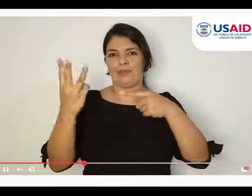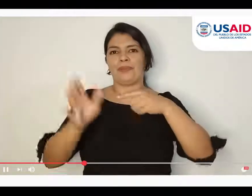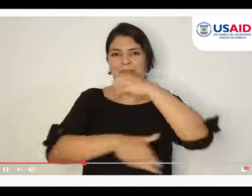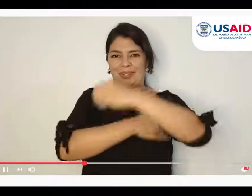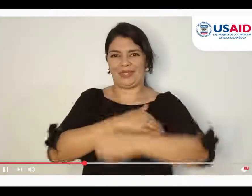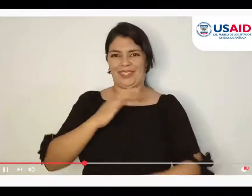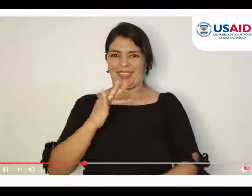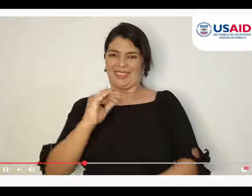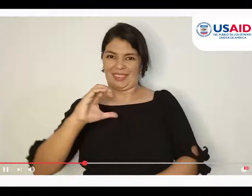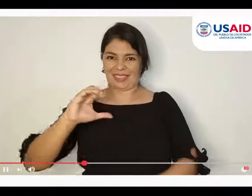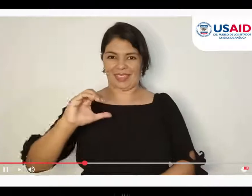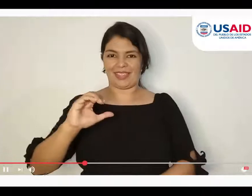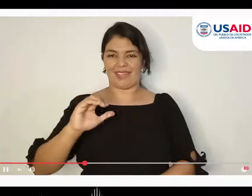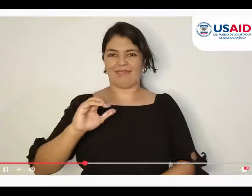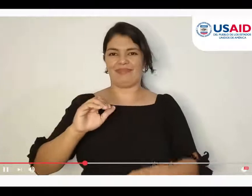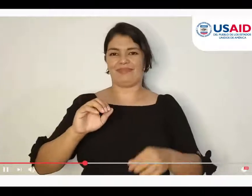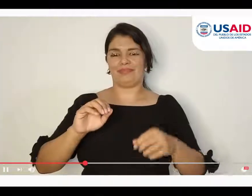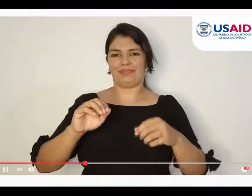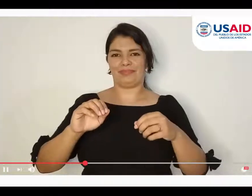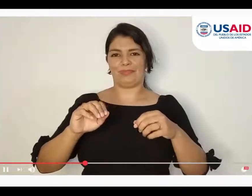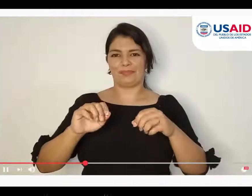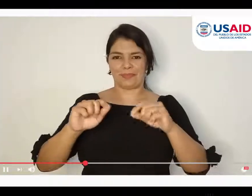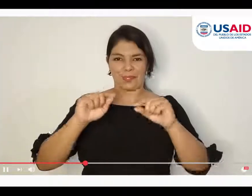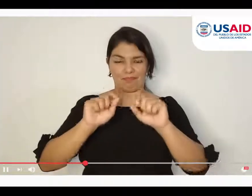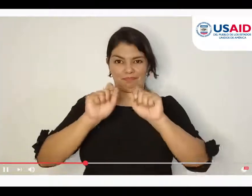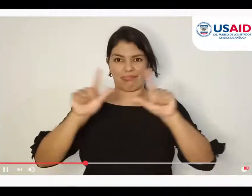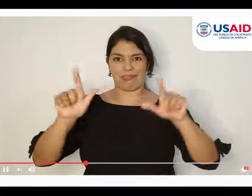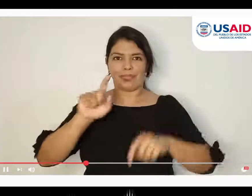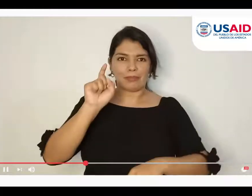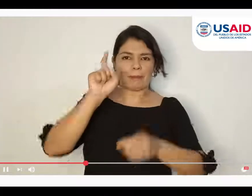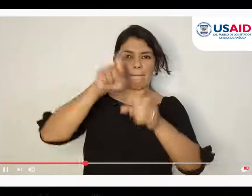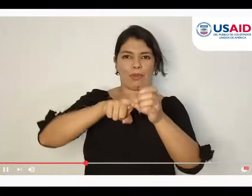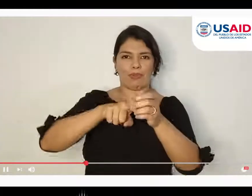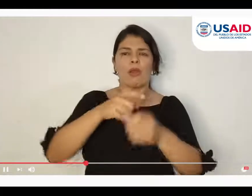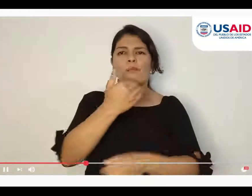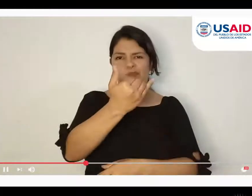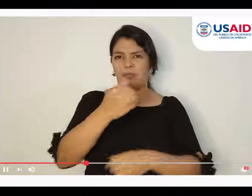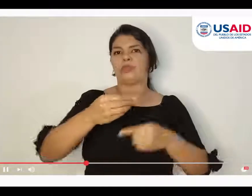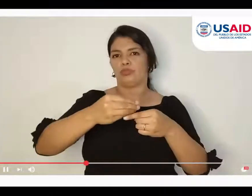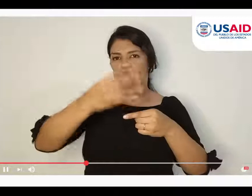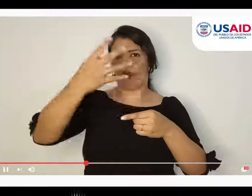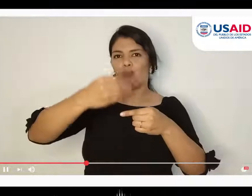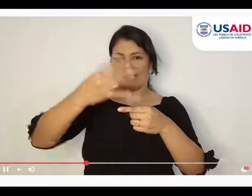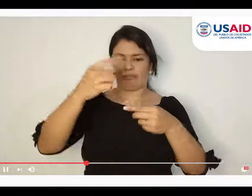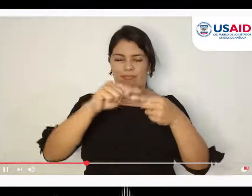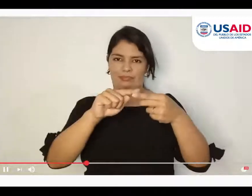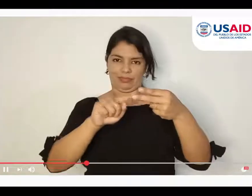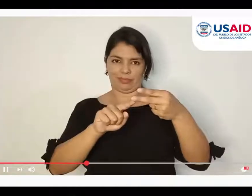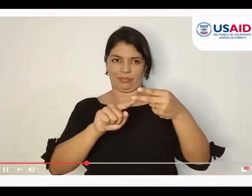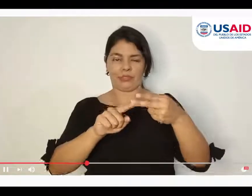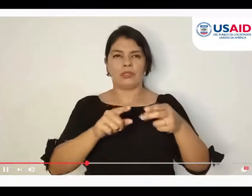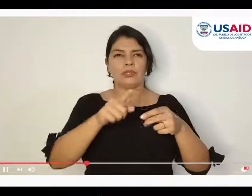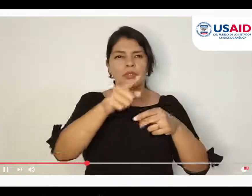del Ministerio de las Tecnologías, min.go.co. Ahí encontramos los software y encontramos